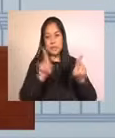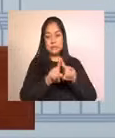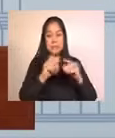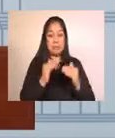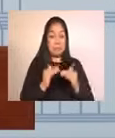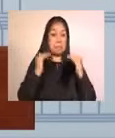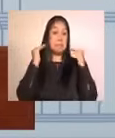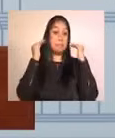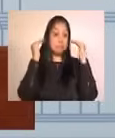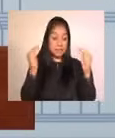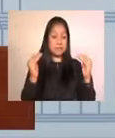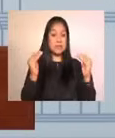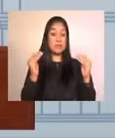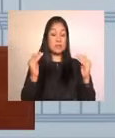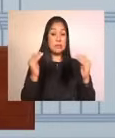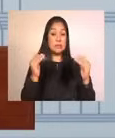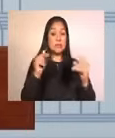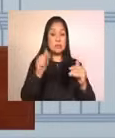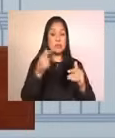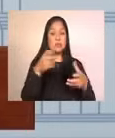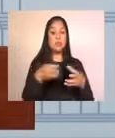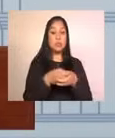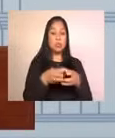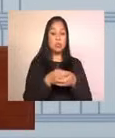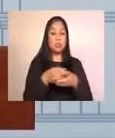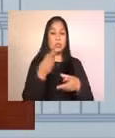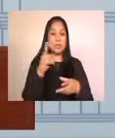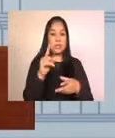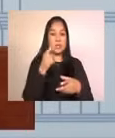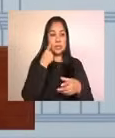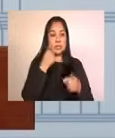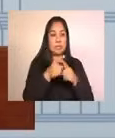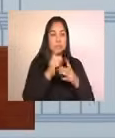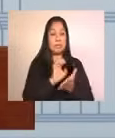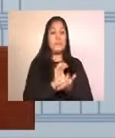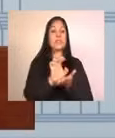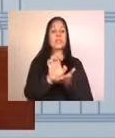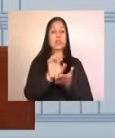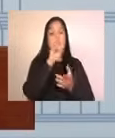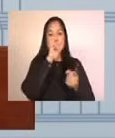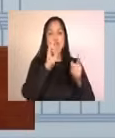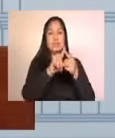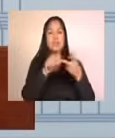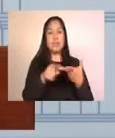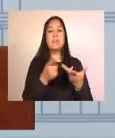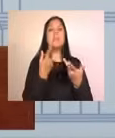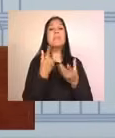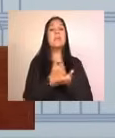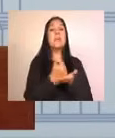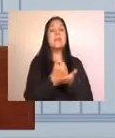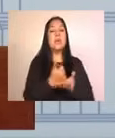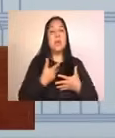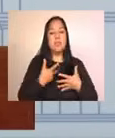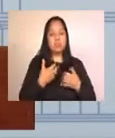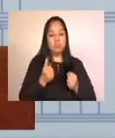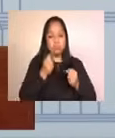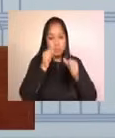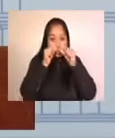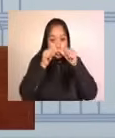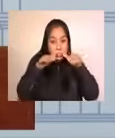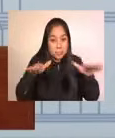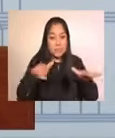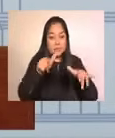incrementamos la brigada de no solamente de prevención, sino también la de curación y acción efectiva con